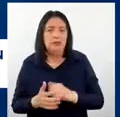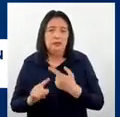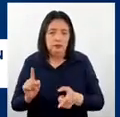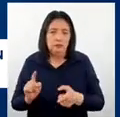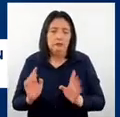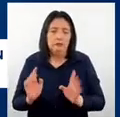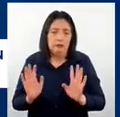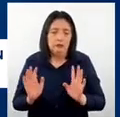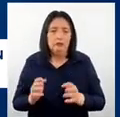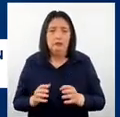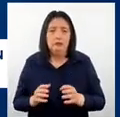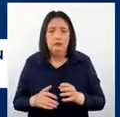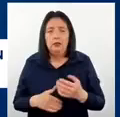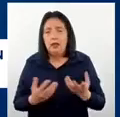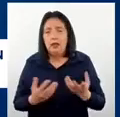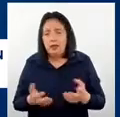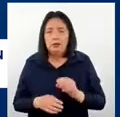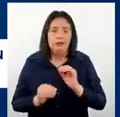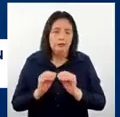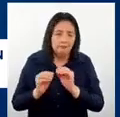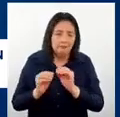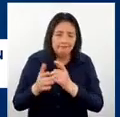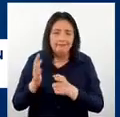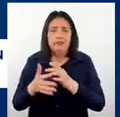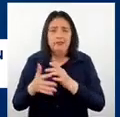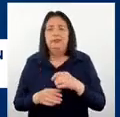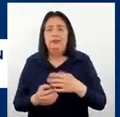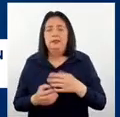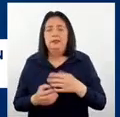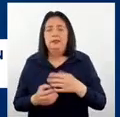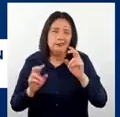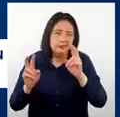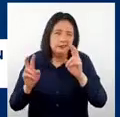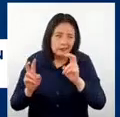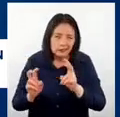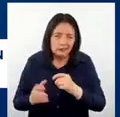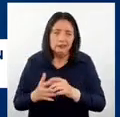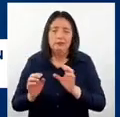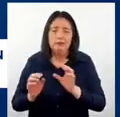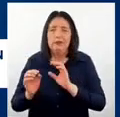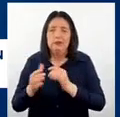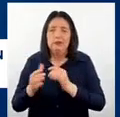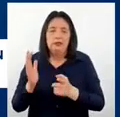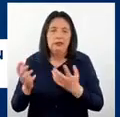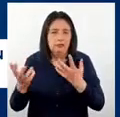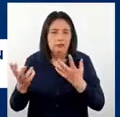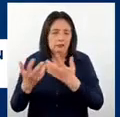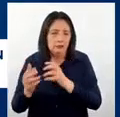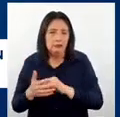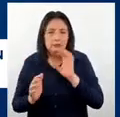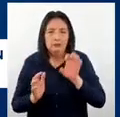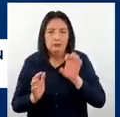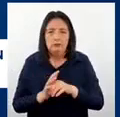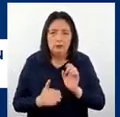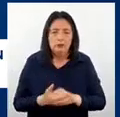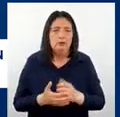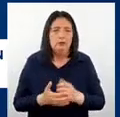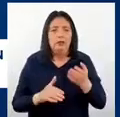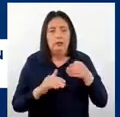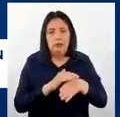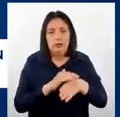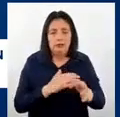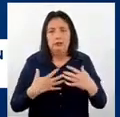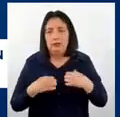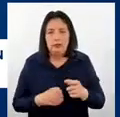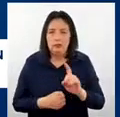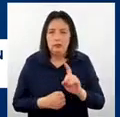sí, obviamente hay que optimizarlas, tienen que cumplir con determinados parámetros, por ejemplo, no faltaría en el tema de restricción al acceso a los servicios de salud,